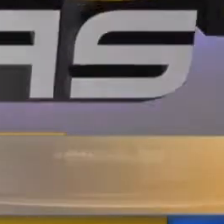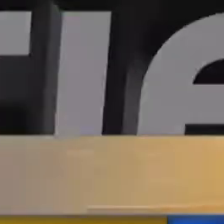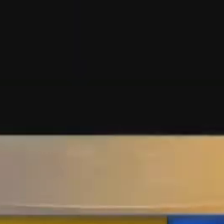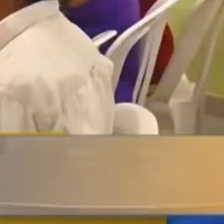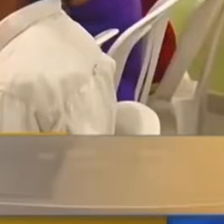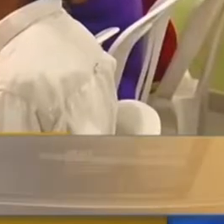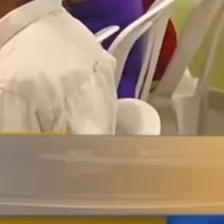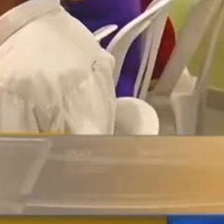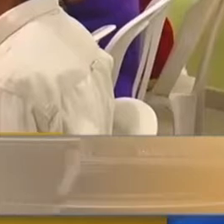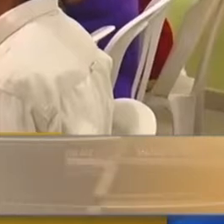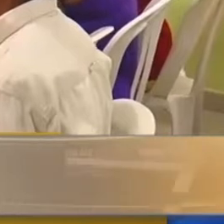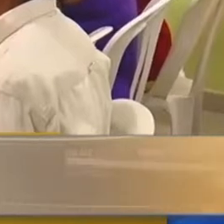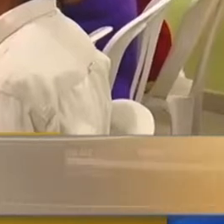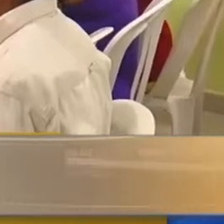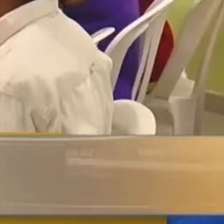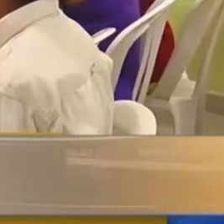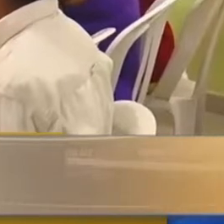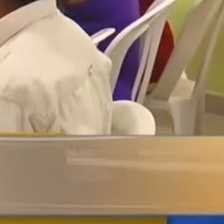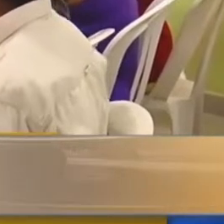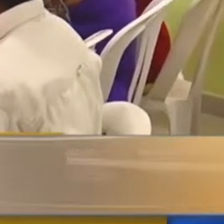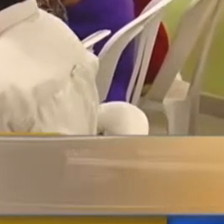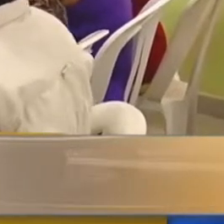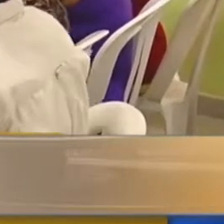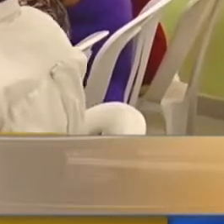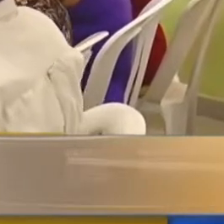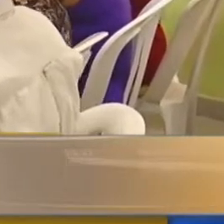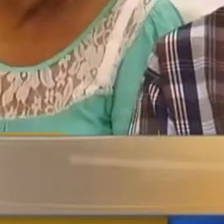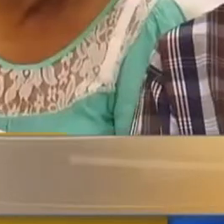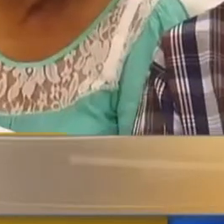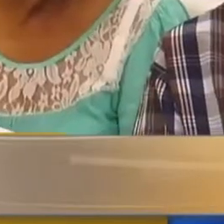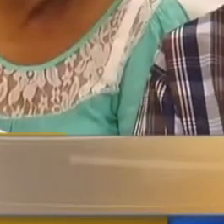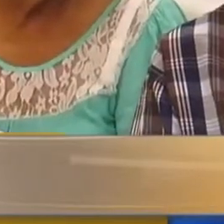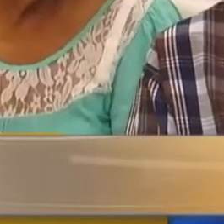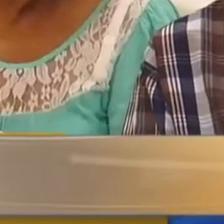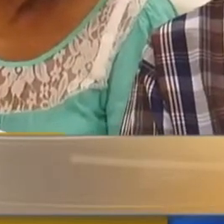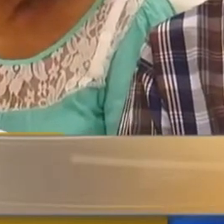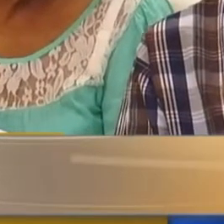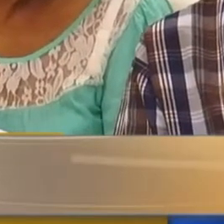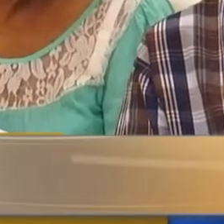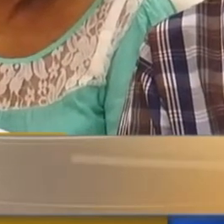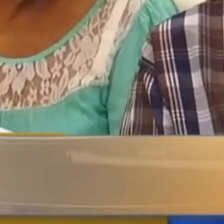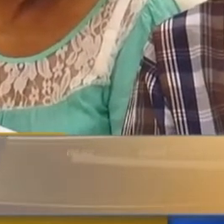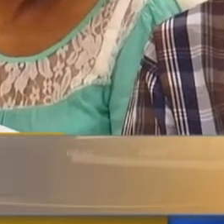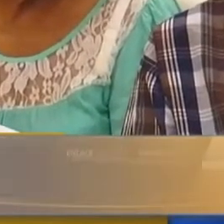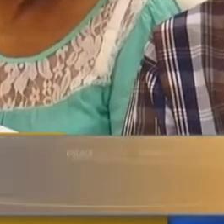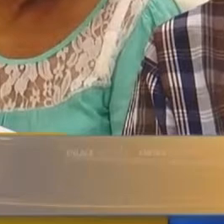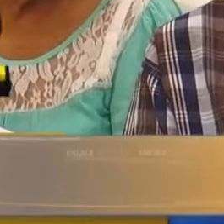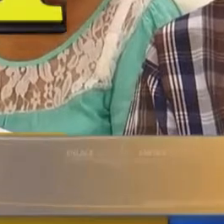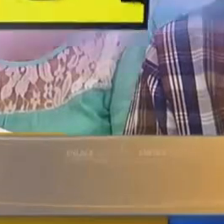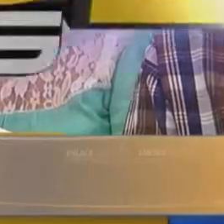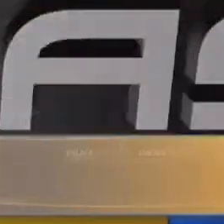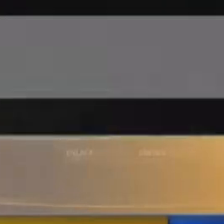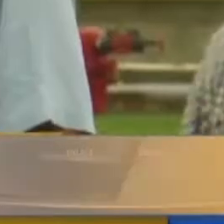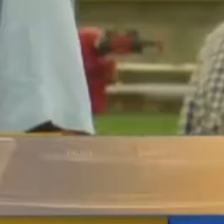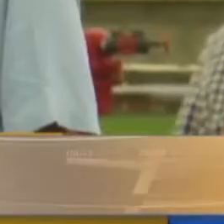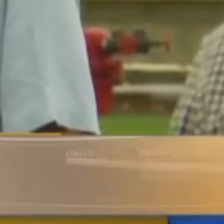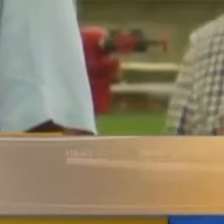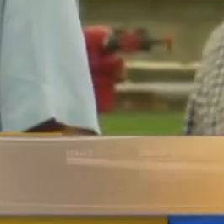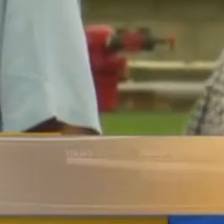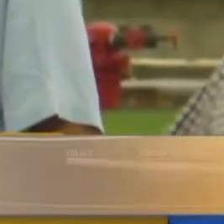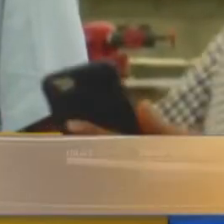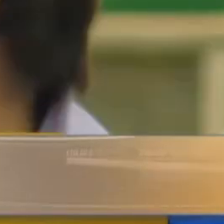financieras. El próximo 5 de abril se elegirán los representantes que conformarán la mesa de política pública del adulto mayor.